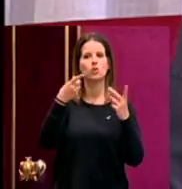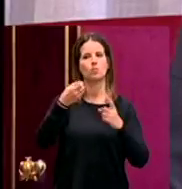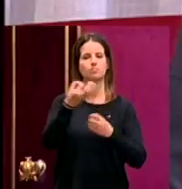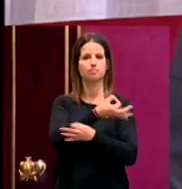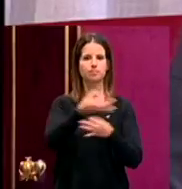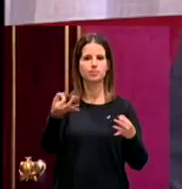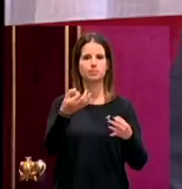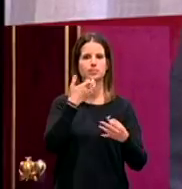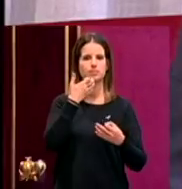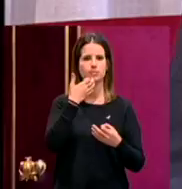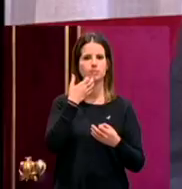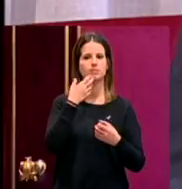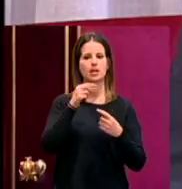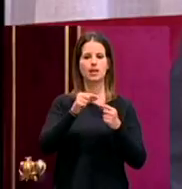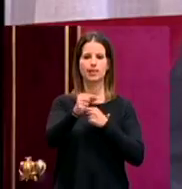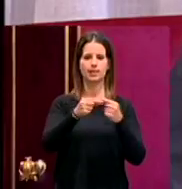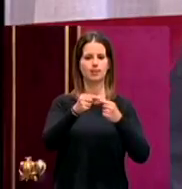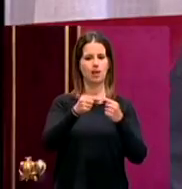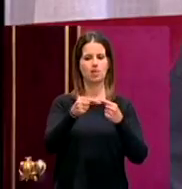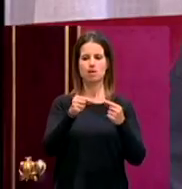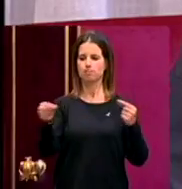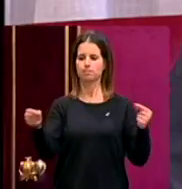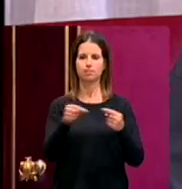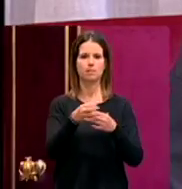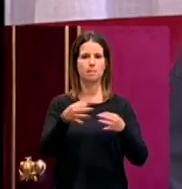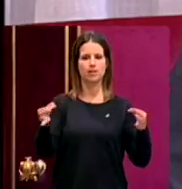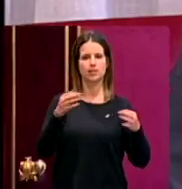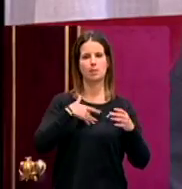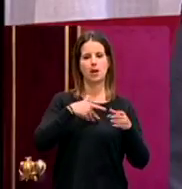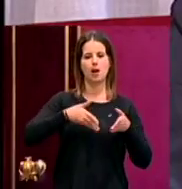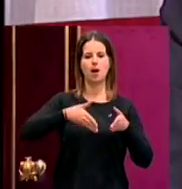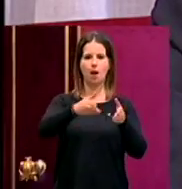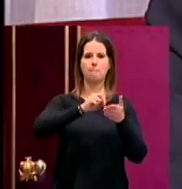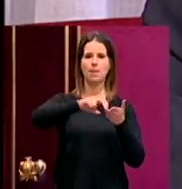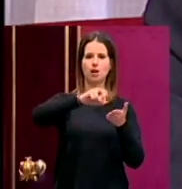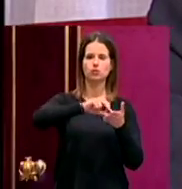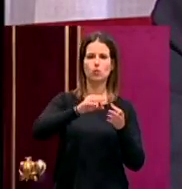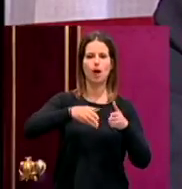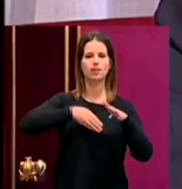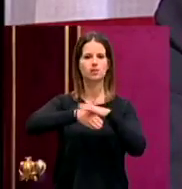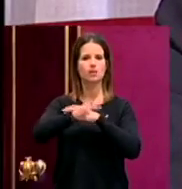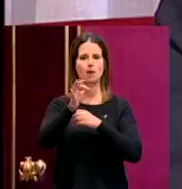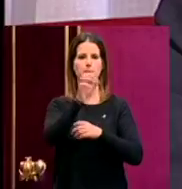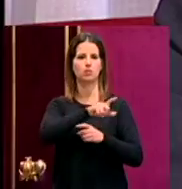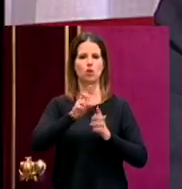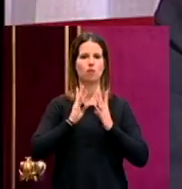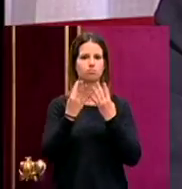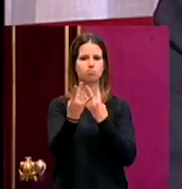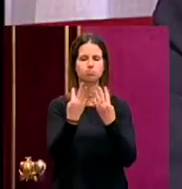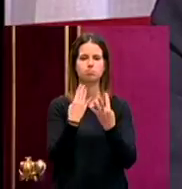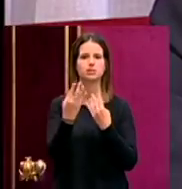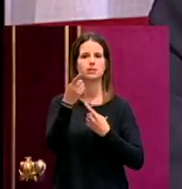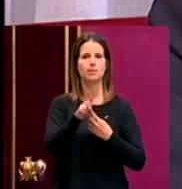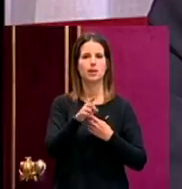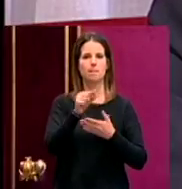decir, manteniendo las distancias adecuadas para los viandantes, para la accesibilidad, para el tránsito de personas y, sobre todo, para medidas